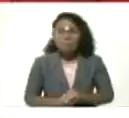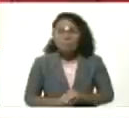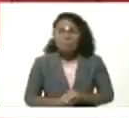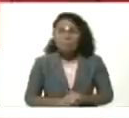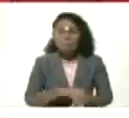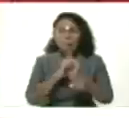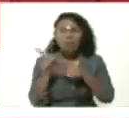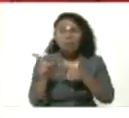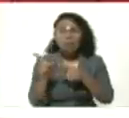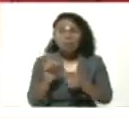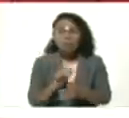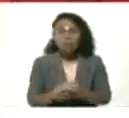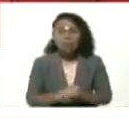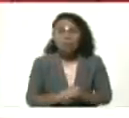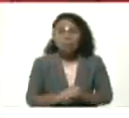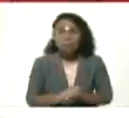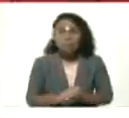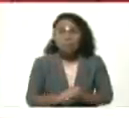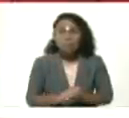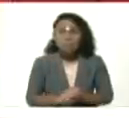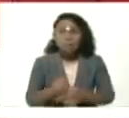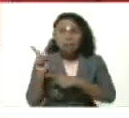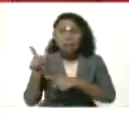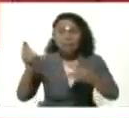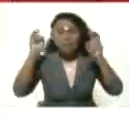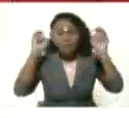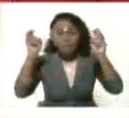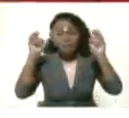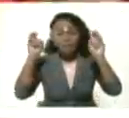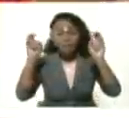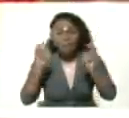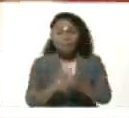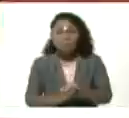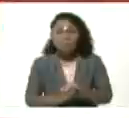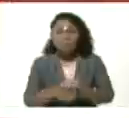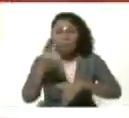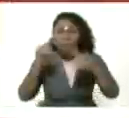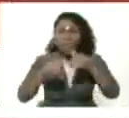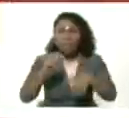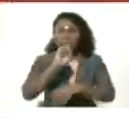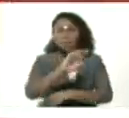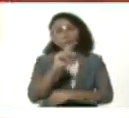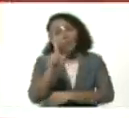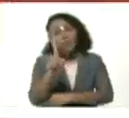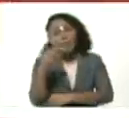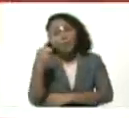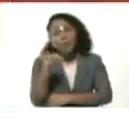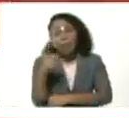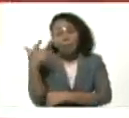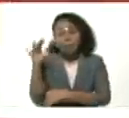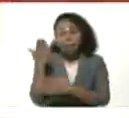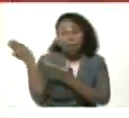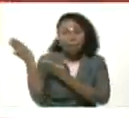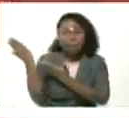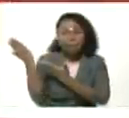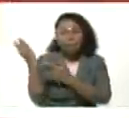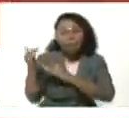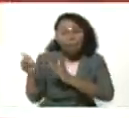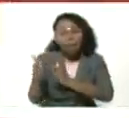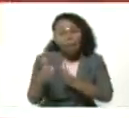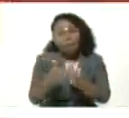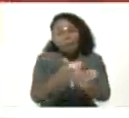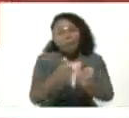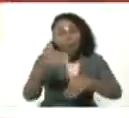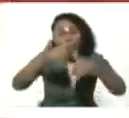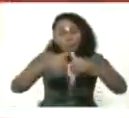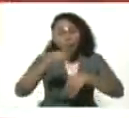Eso es. Ese es el marco. Elecciones, 21 de noviembre. Ahí lo tienen. Ruta electoral,